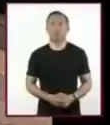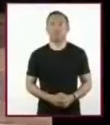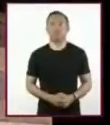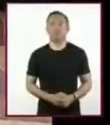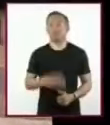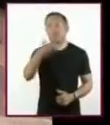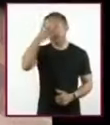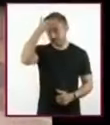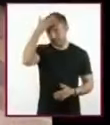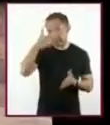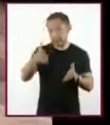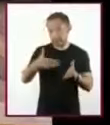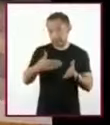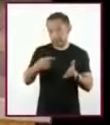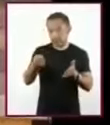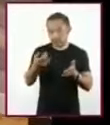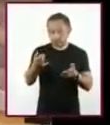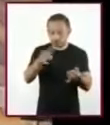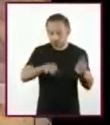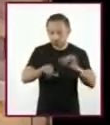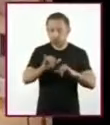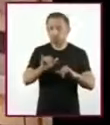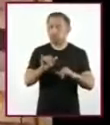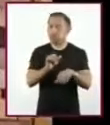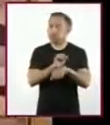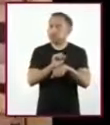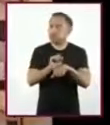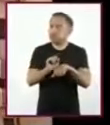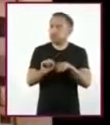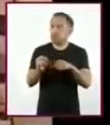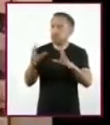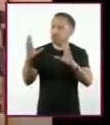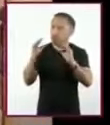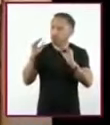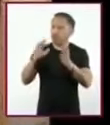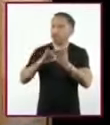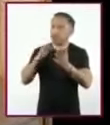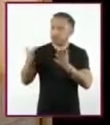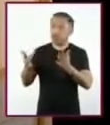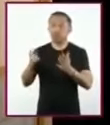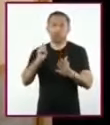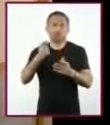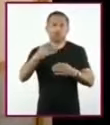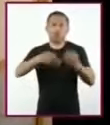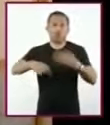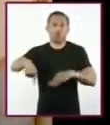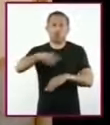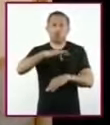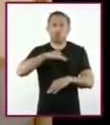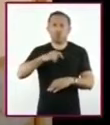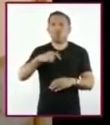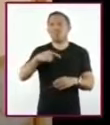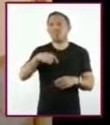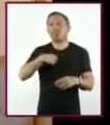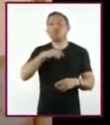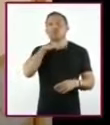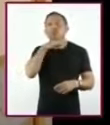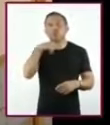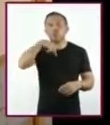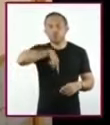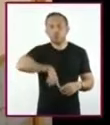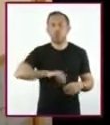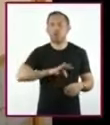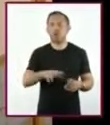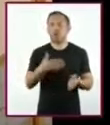Gracias, chef, por esta receta tan sencilla y que todo mundo podemos seguir para desintoxicarnos en este proceso